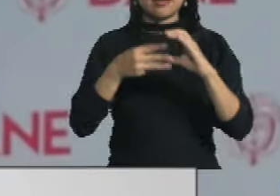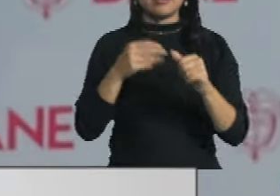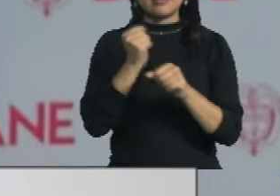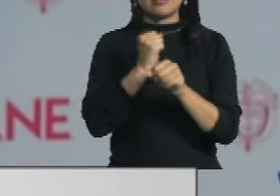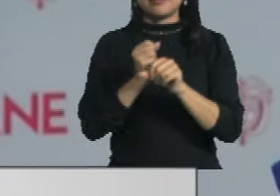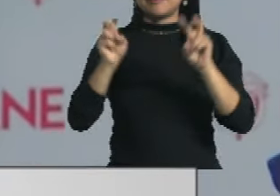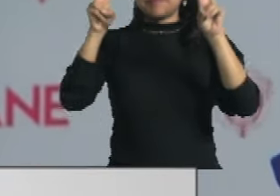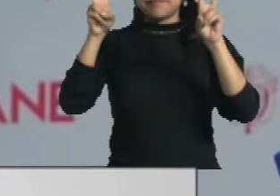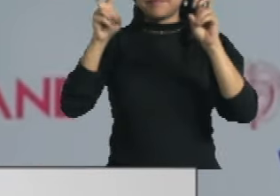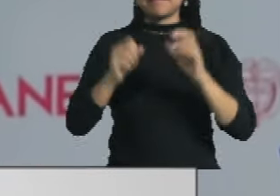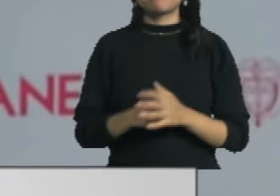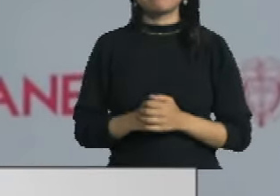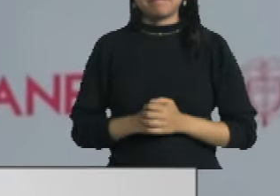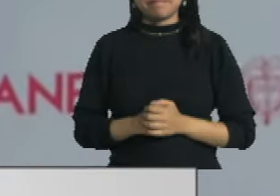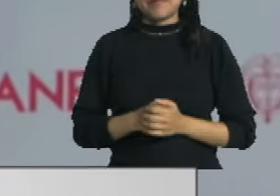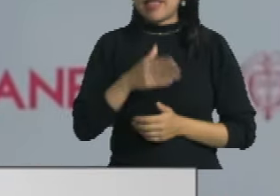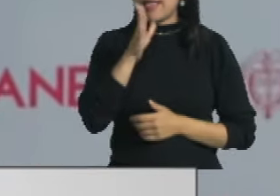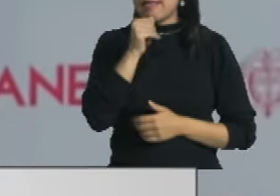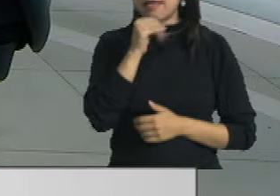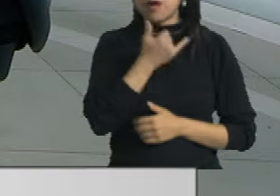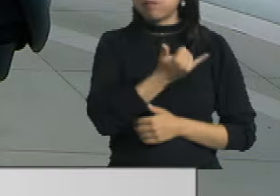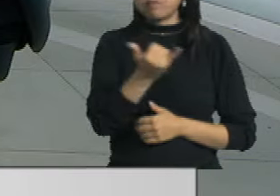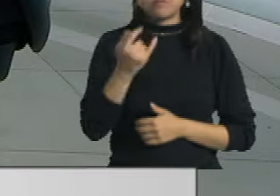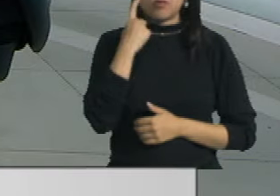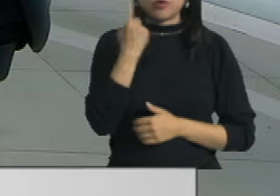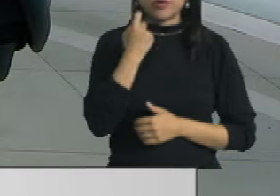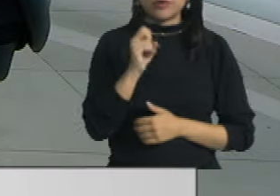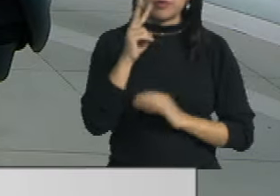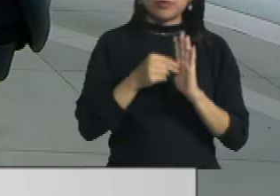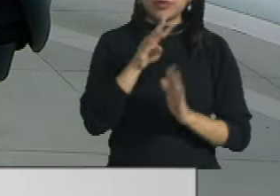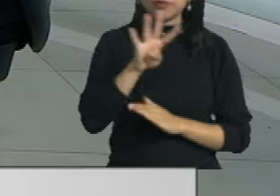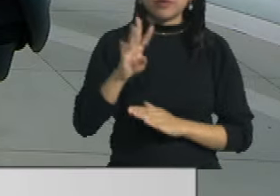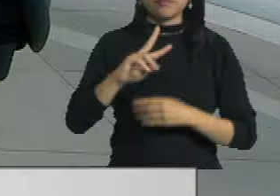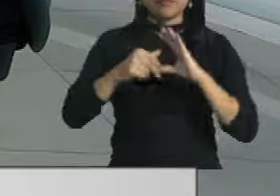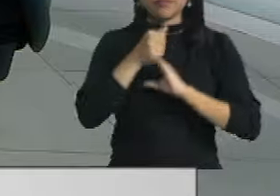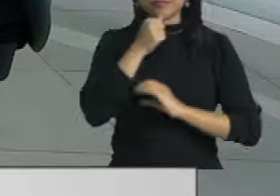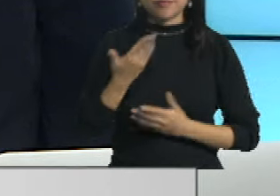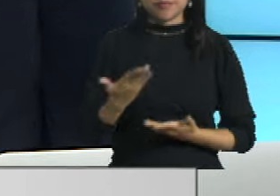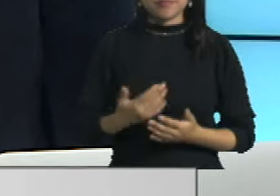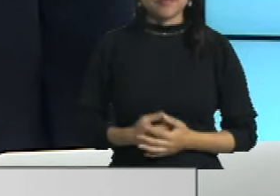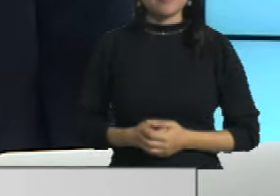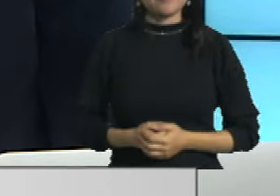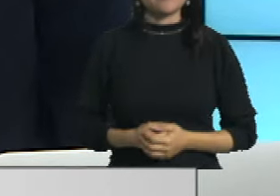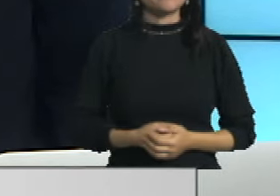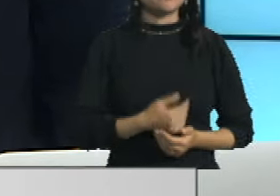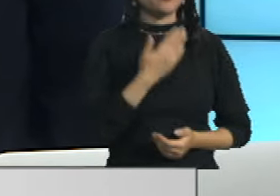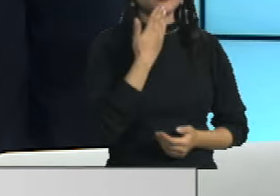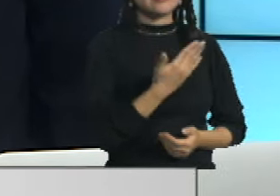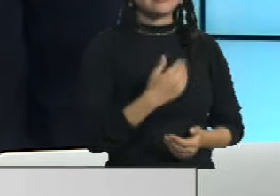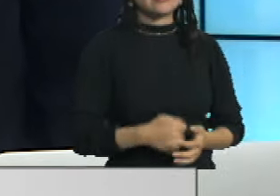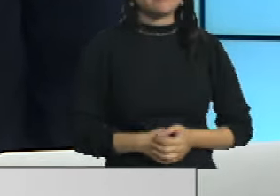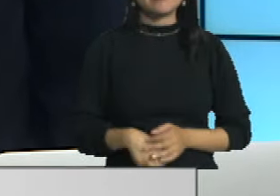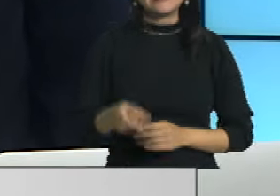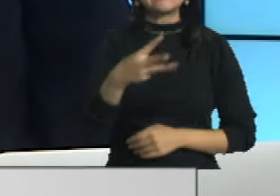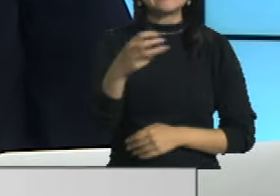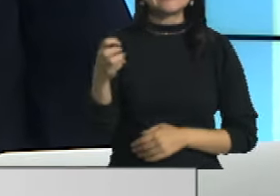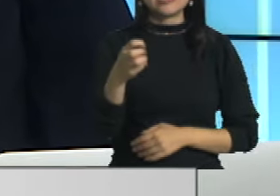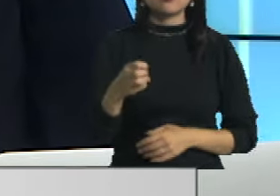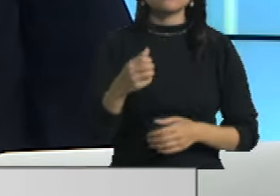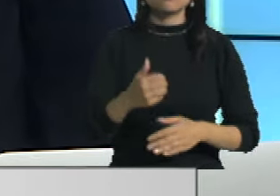para el mes de agosto del año 2024. Luisa Fernández, Noticentro 1, CMI. Luisa, muchas gracias. La gobernación de Bolívar